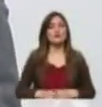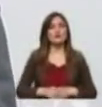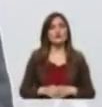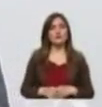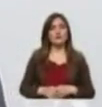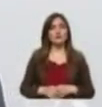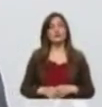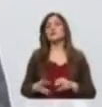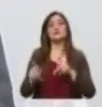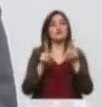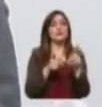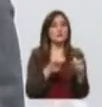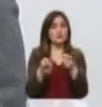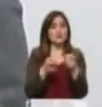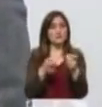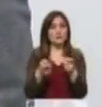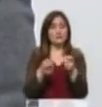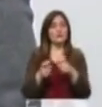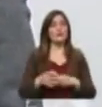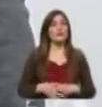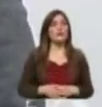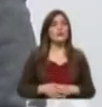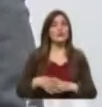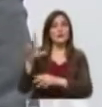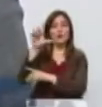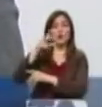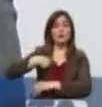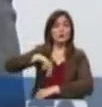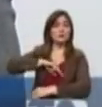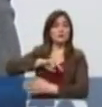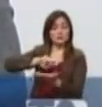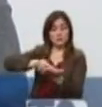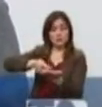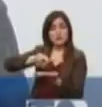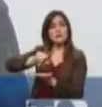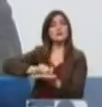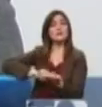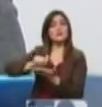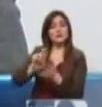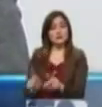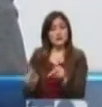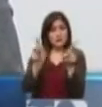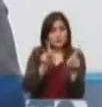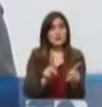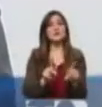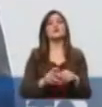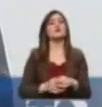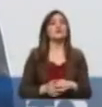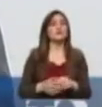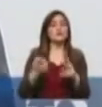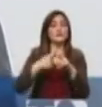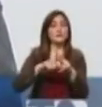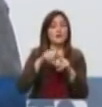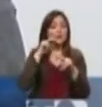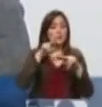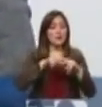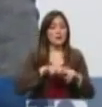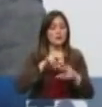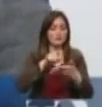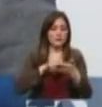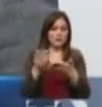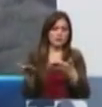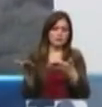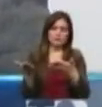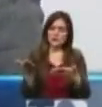articulará un plan operativo para que en el pleno del día lunes aprobemos ese plan operativo y empecemos la verificación